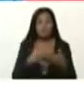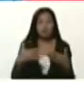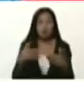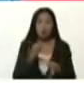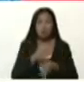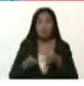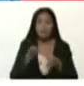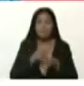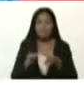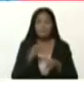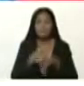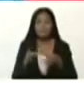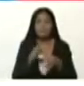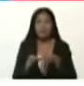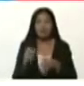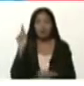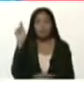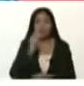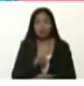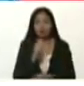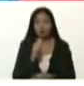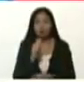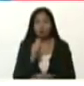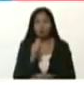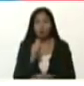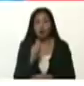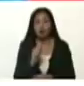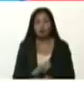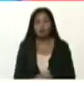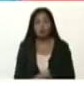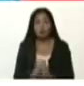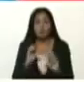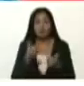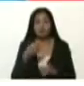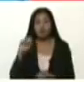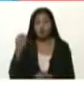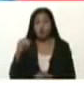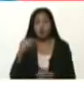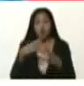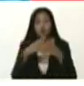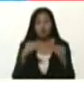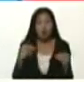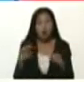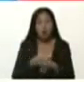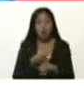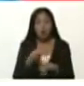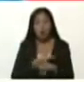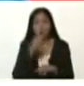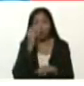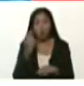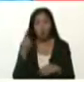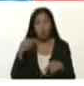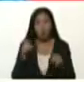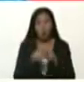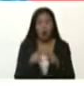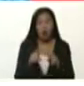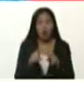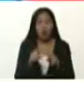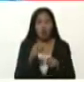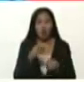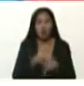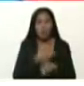1 millón de petros bimensual a partir de noviembre a todas las gobernaciones y protectorados